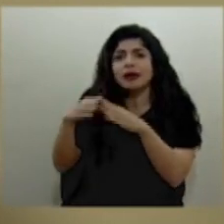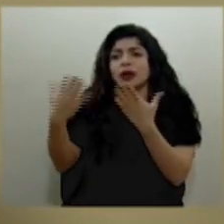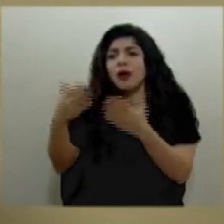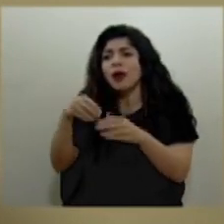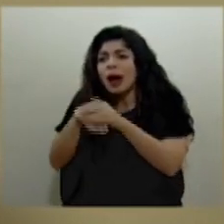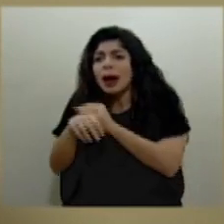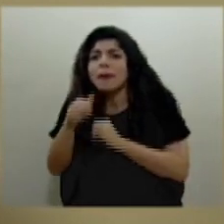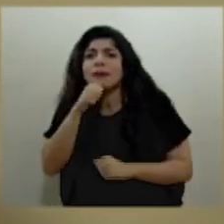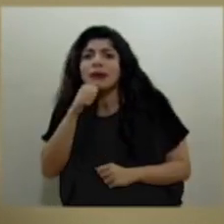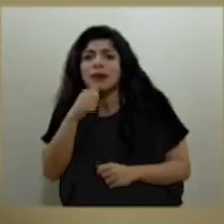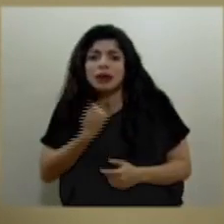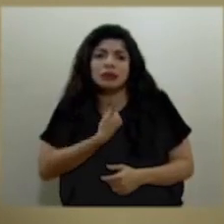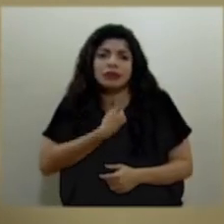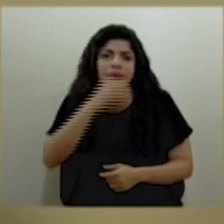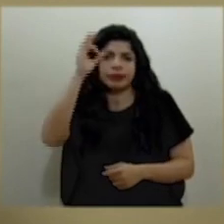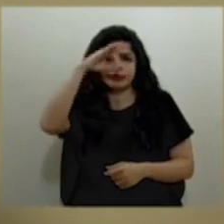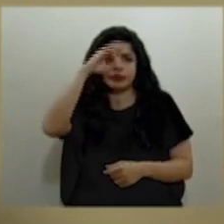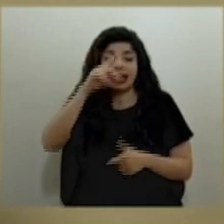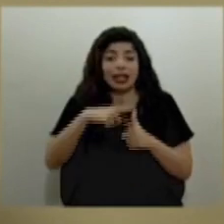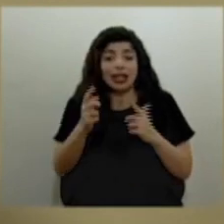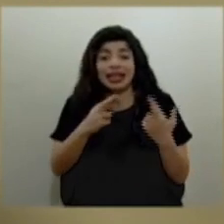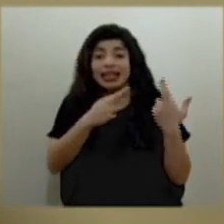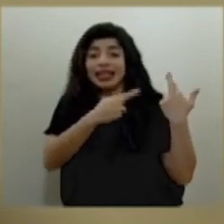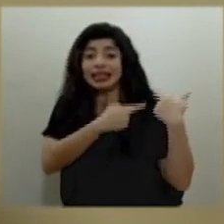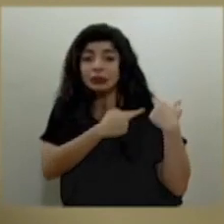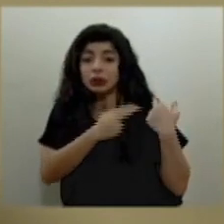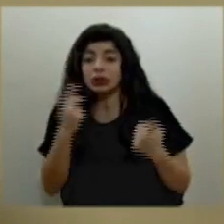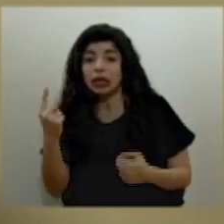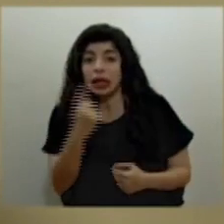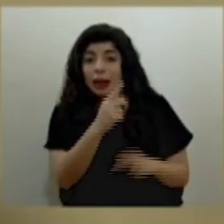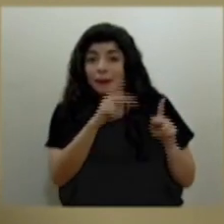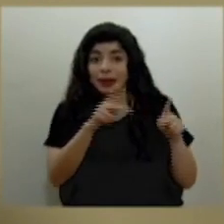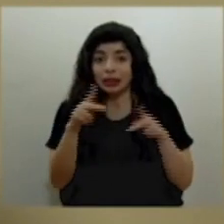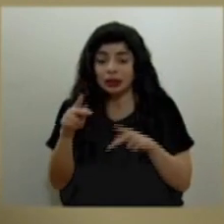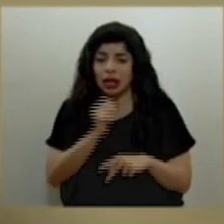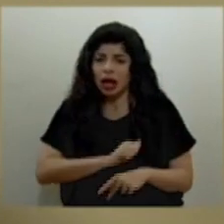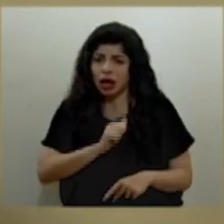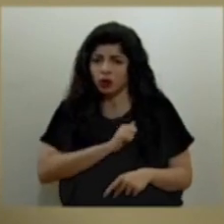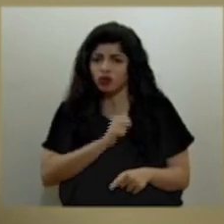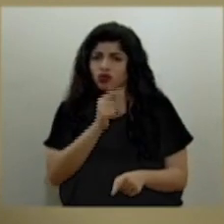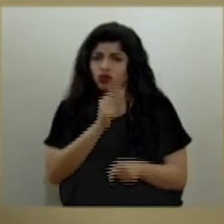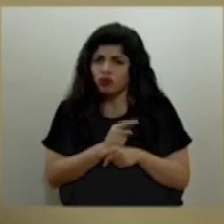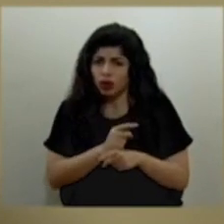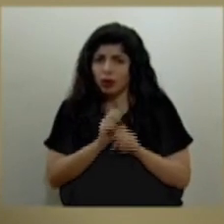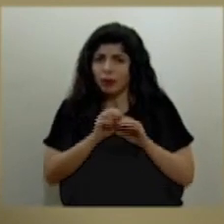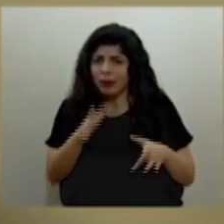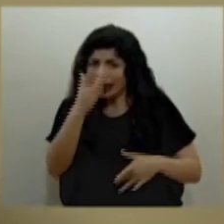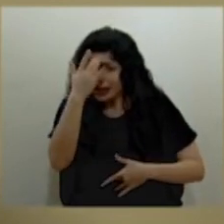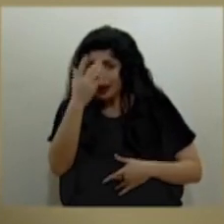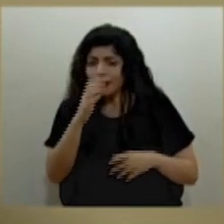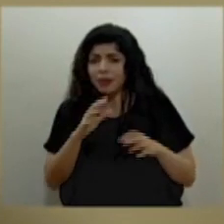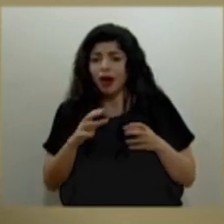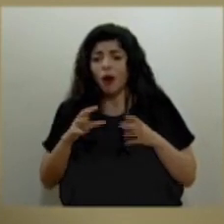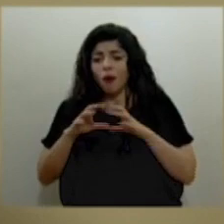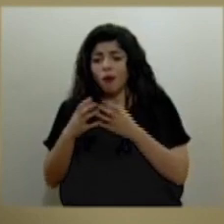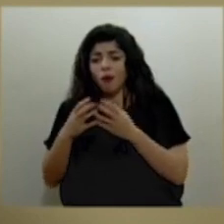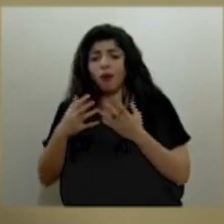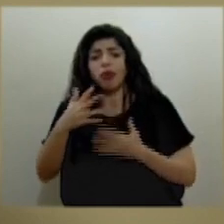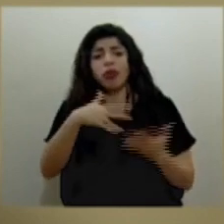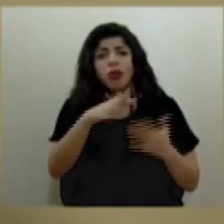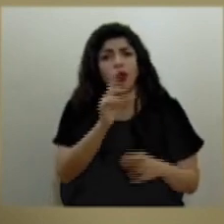privados y donde no nos damos cuenta. Entonces siempre esa responsabilidad de cada persona de comportarse adecuadamente durante la pandemia, no romper las burbujas, no